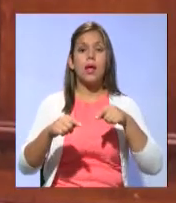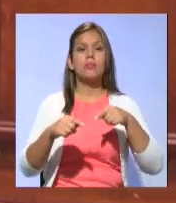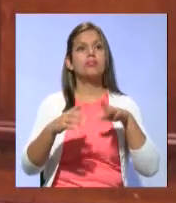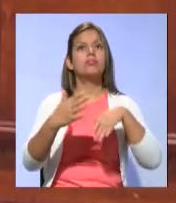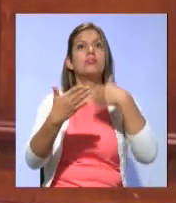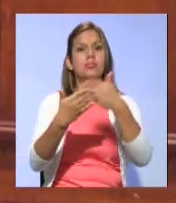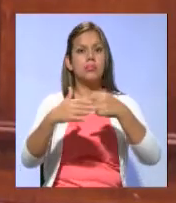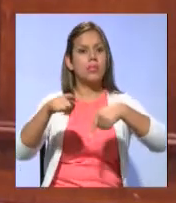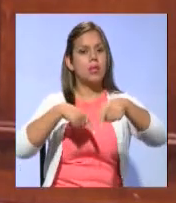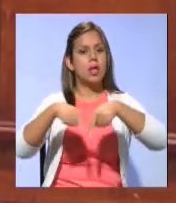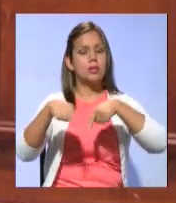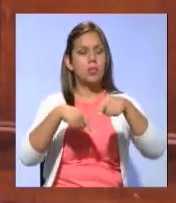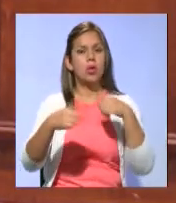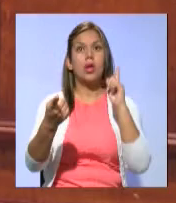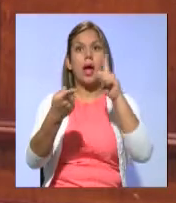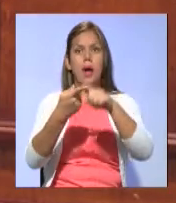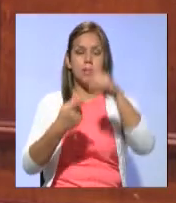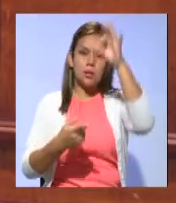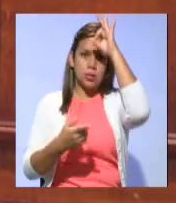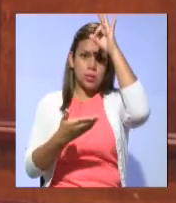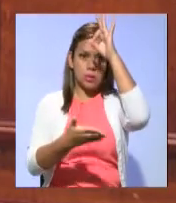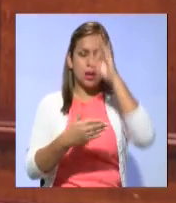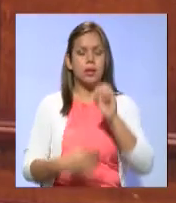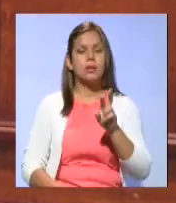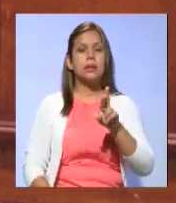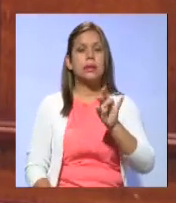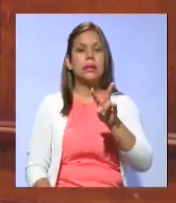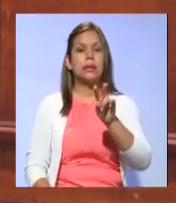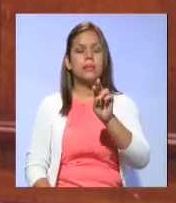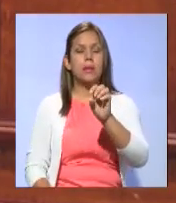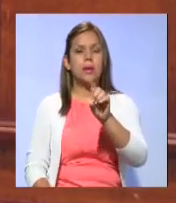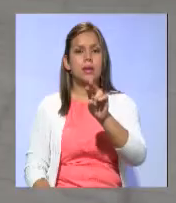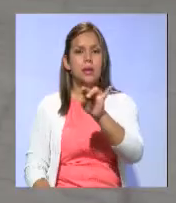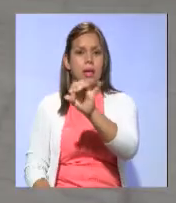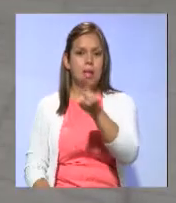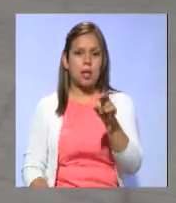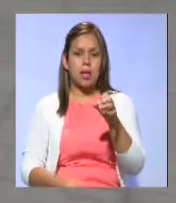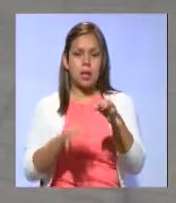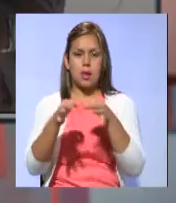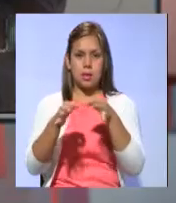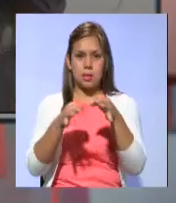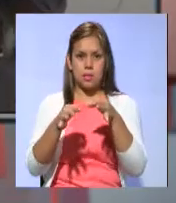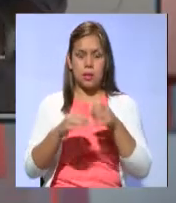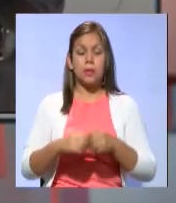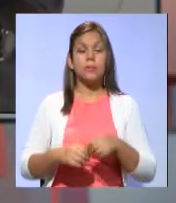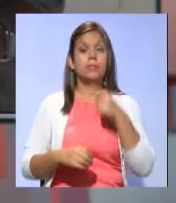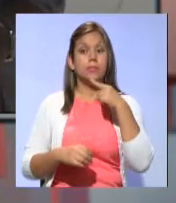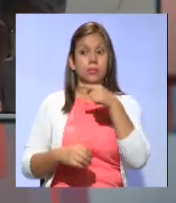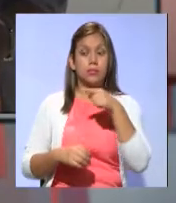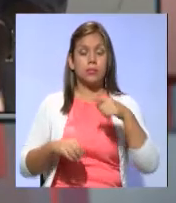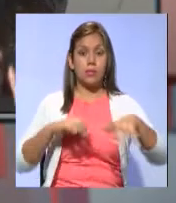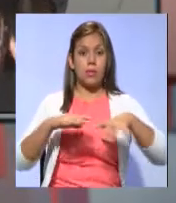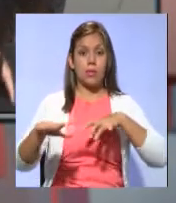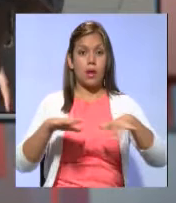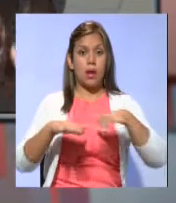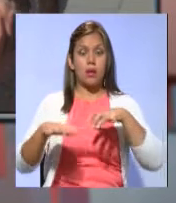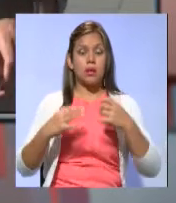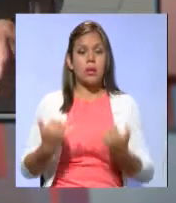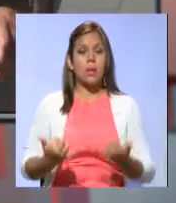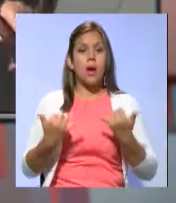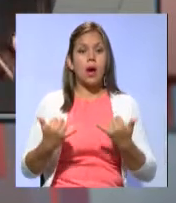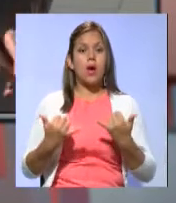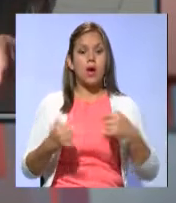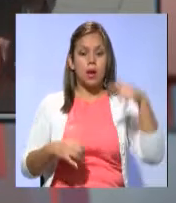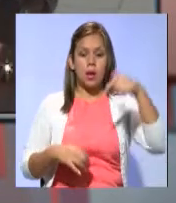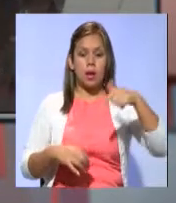salud, según Wilson Merino Rivadeneira, coordinador del Acuerdo contra el Cáncer. Cabe mencionar que esta actividad se realizará hoy día aquí